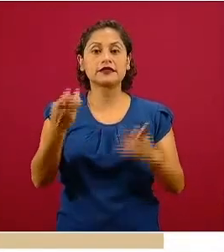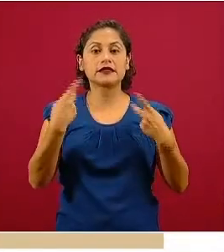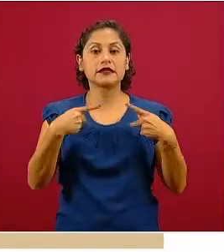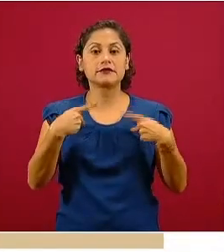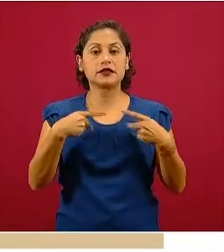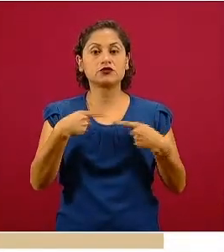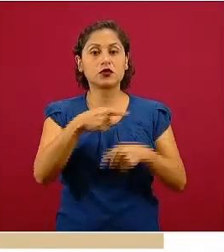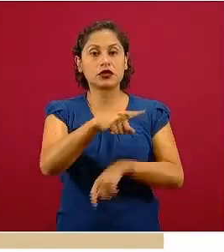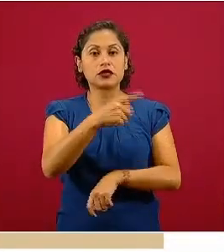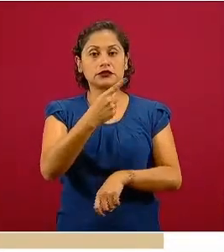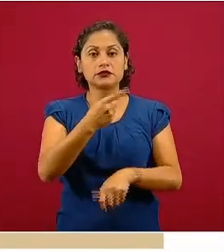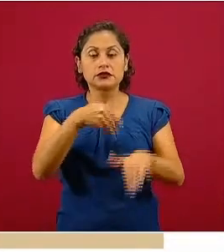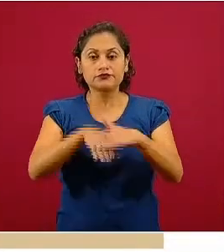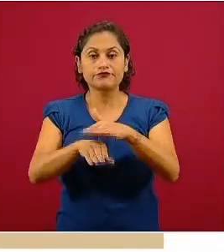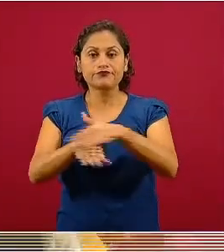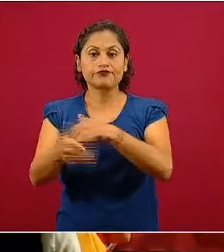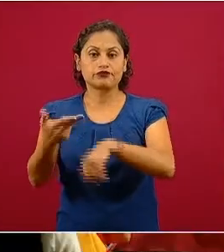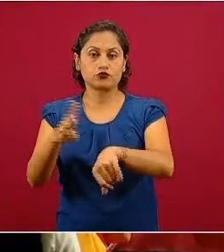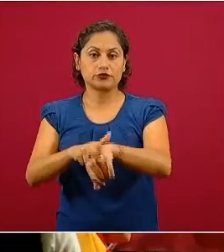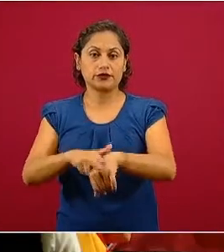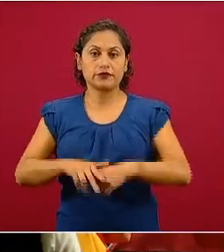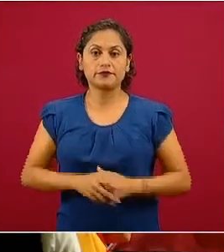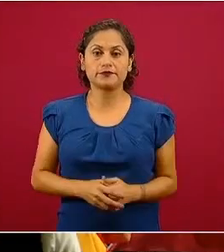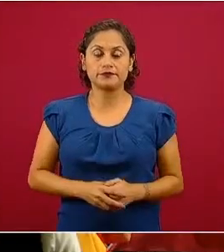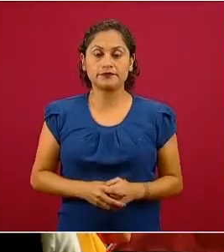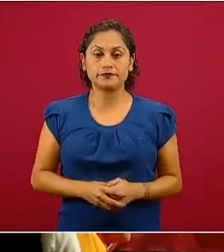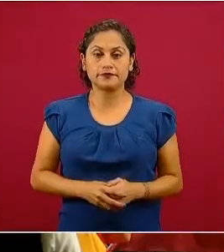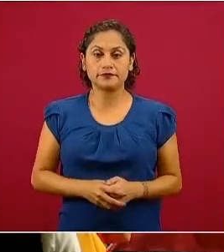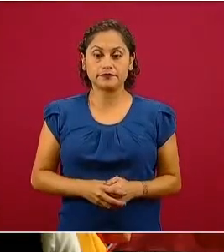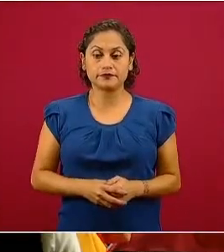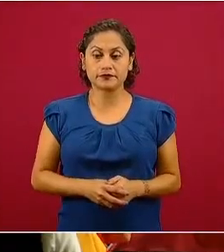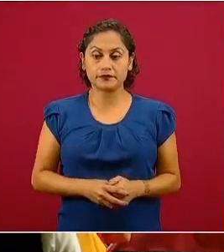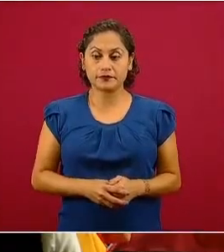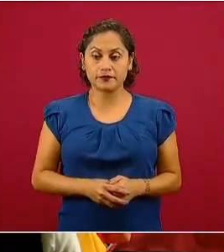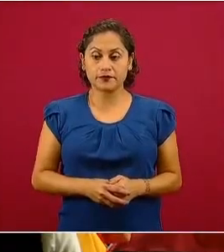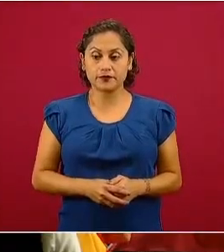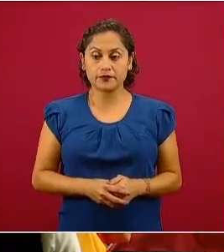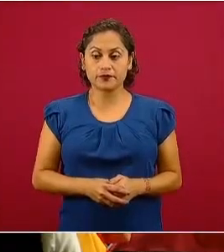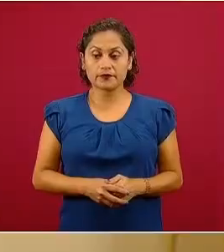se encontraban hospitalizadas. Veamos la siguiente.